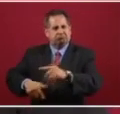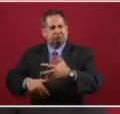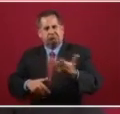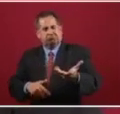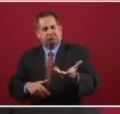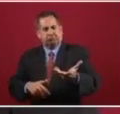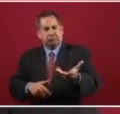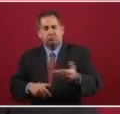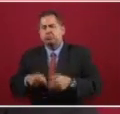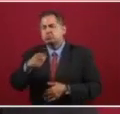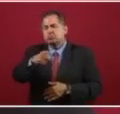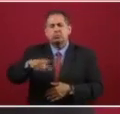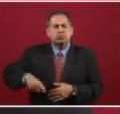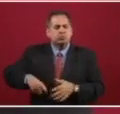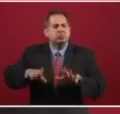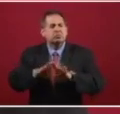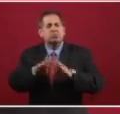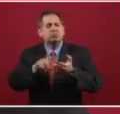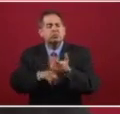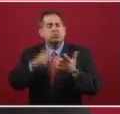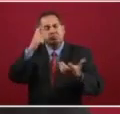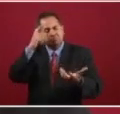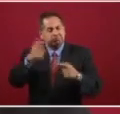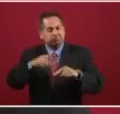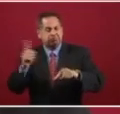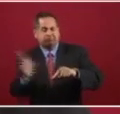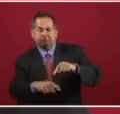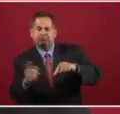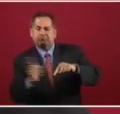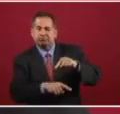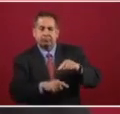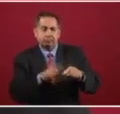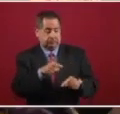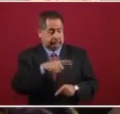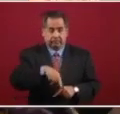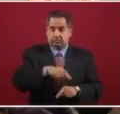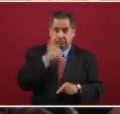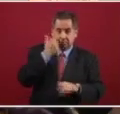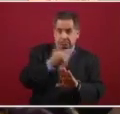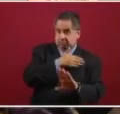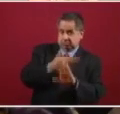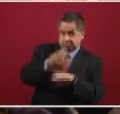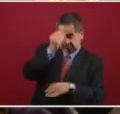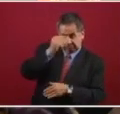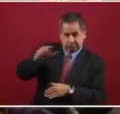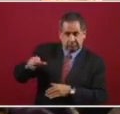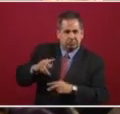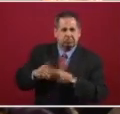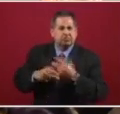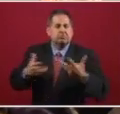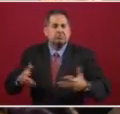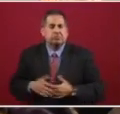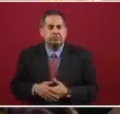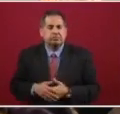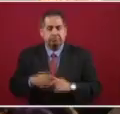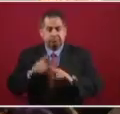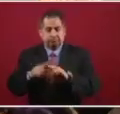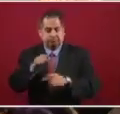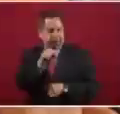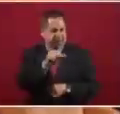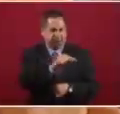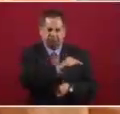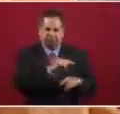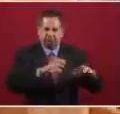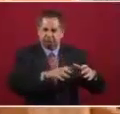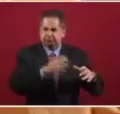para desmantelar una campaña de desprestigio que busca descalificar su proyecto de gobierno? Porque de diferentes trincheras